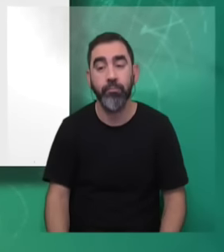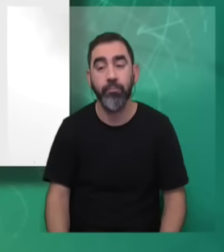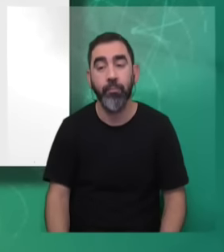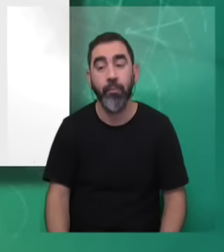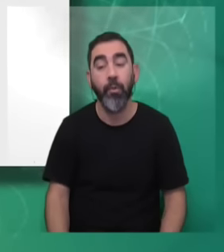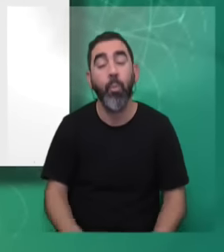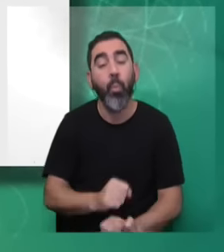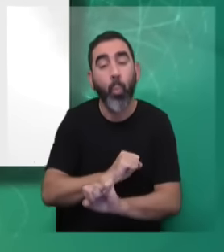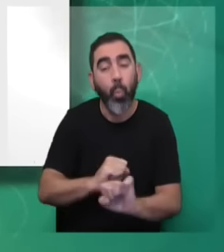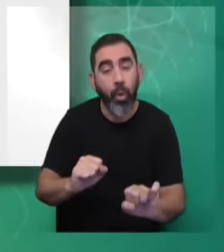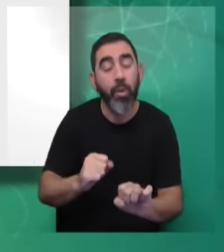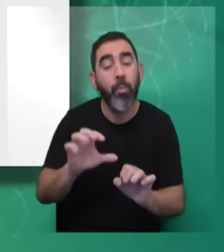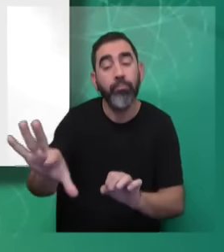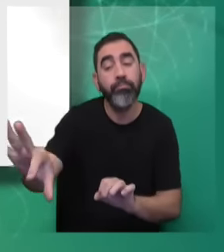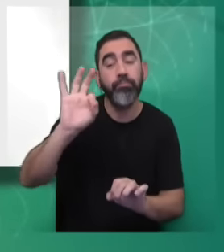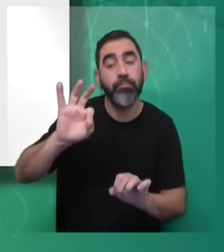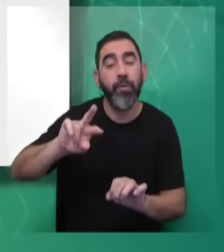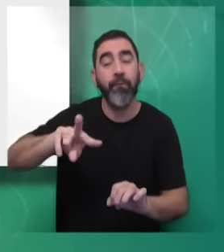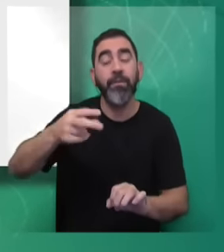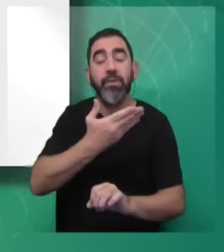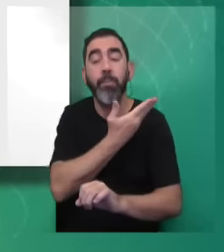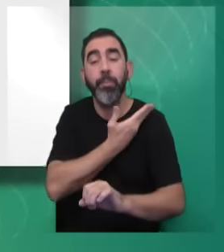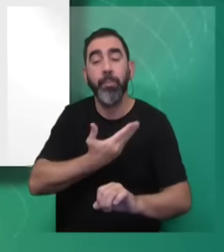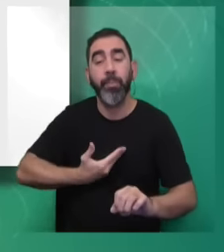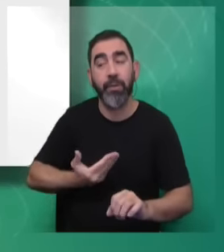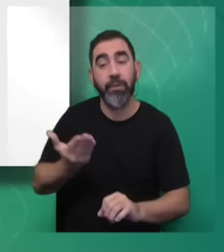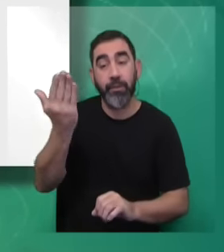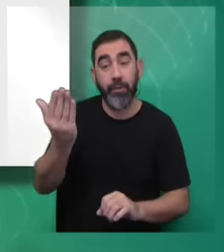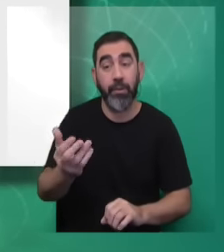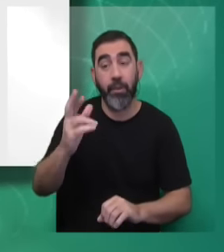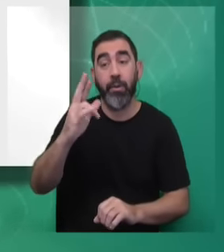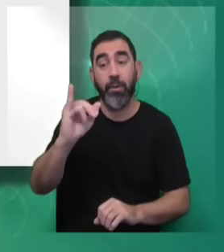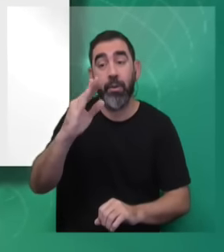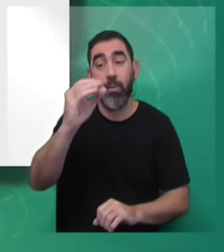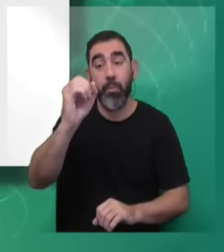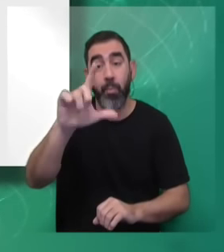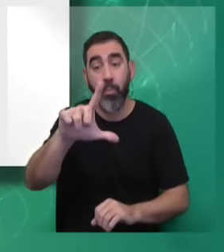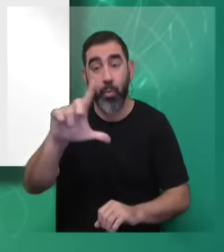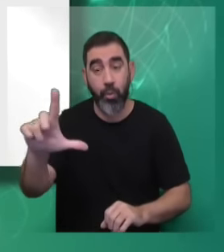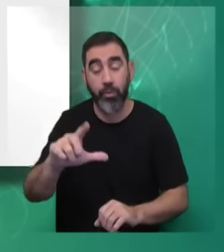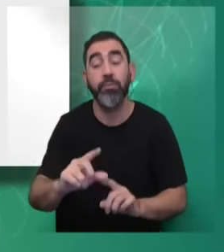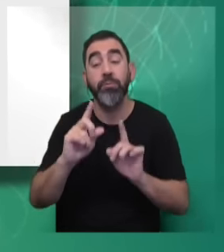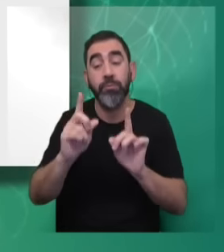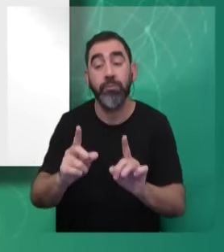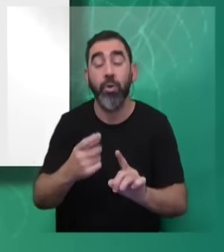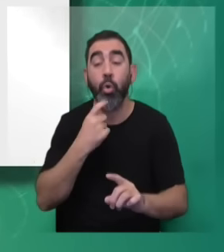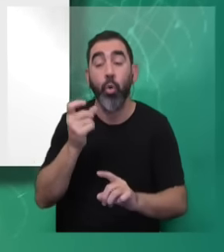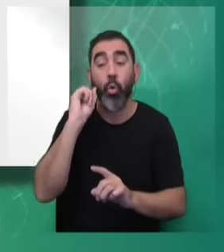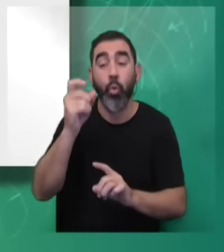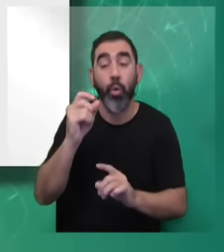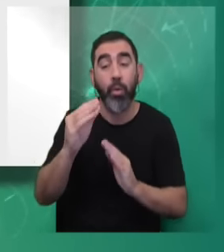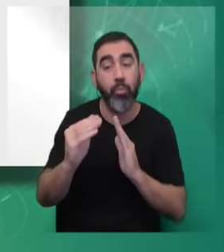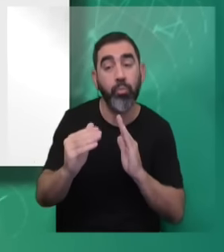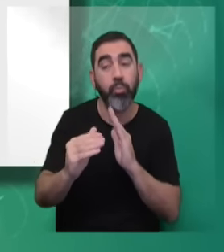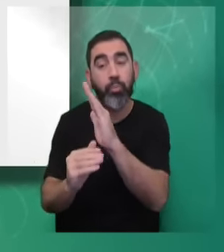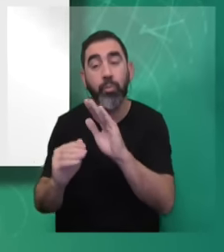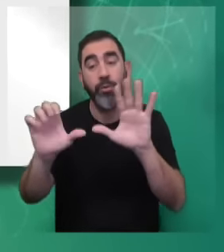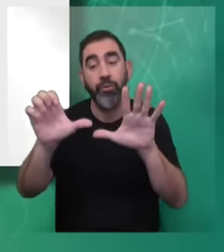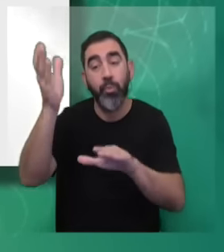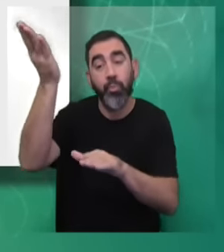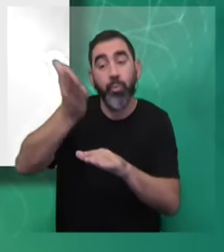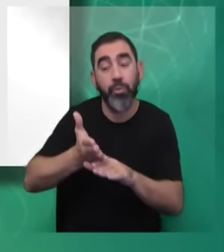adjudicarse a la elección de la fórmula de Álvaro delgado y Valeria ripol Mientras tanto en el partido Colorado sube seis